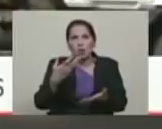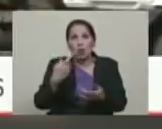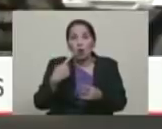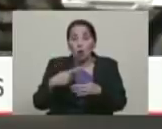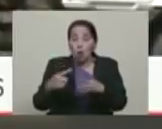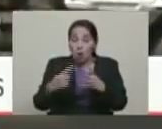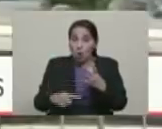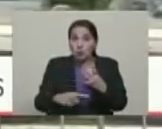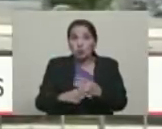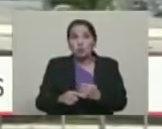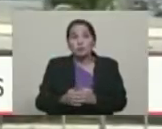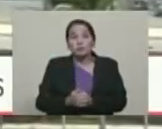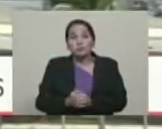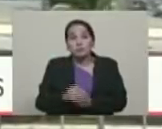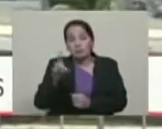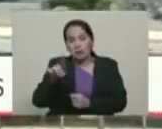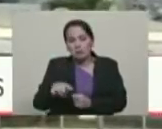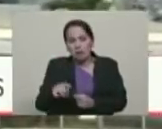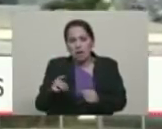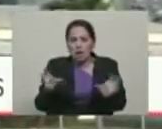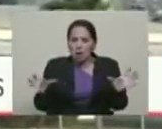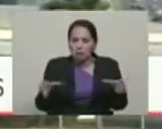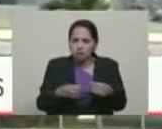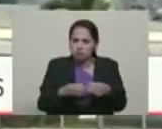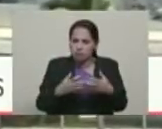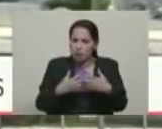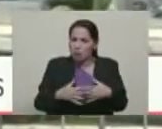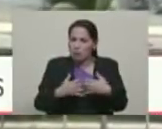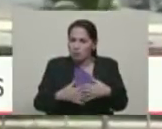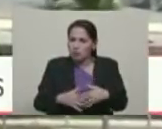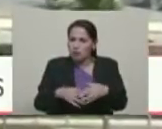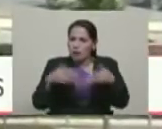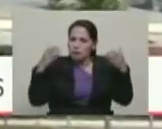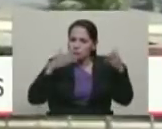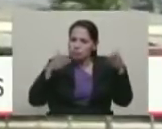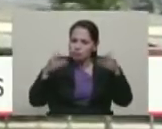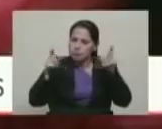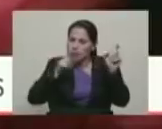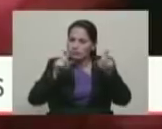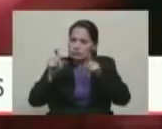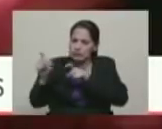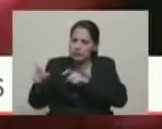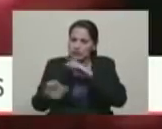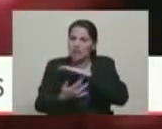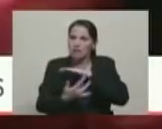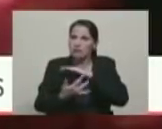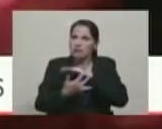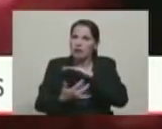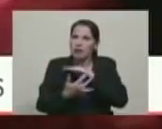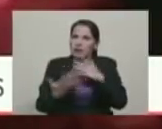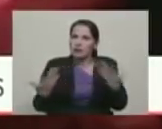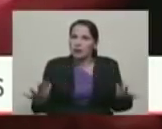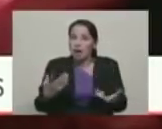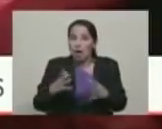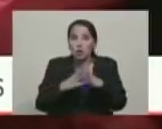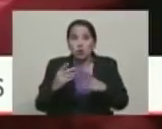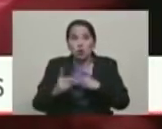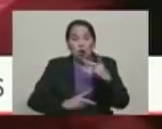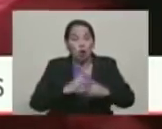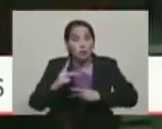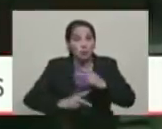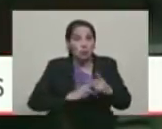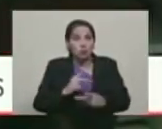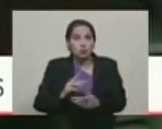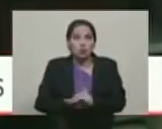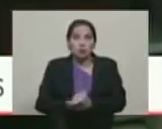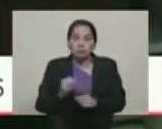a los pequeños productores se le da asesoría técnica, se le da seguimiento a todo lo que es la producción. Es un trabajo